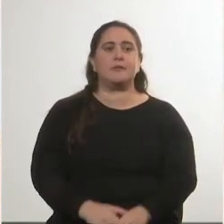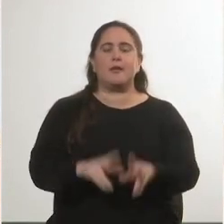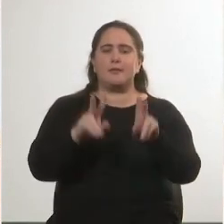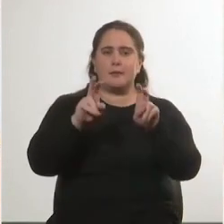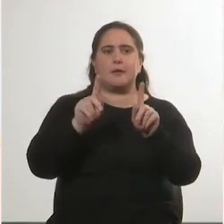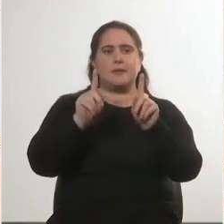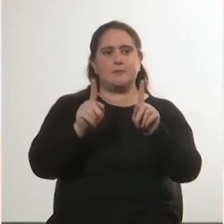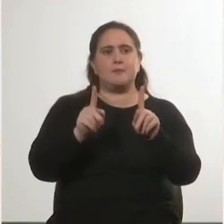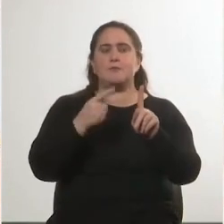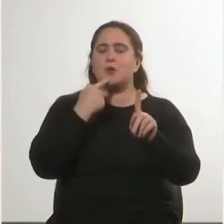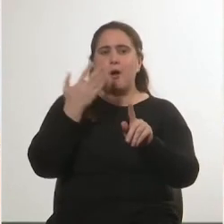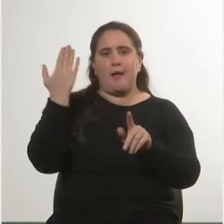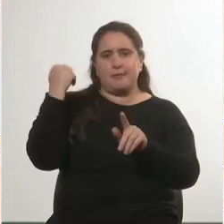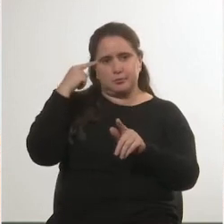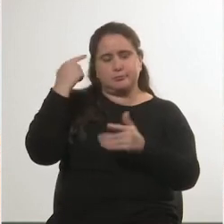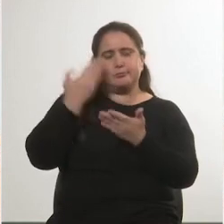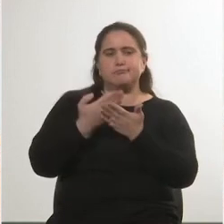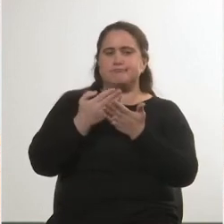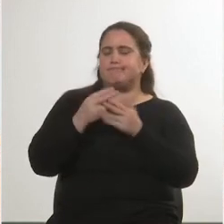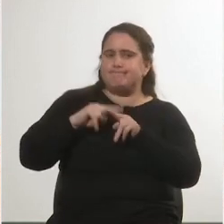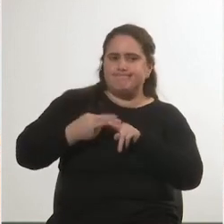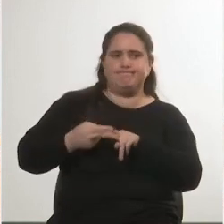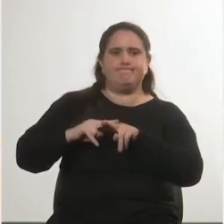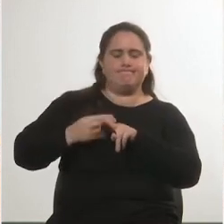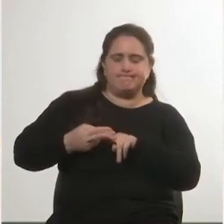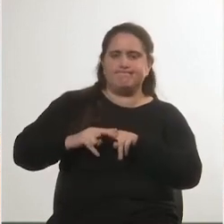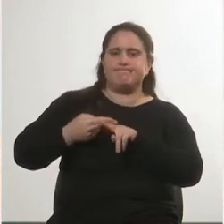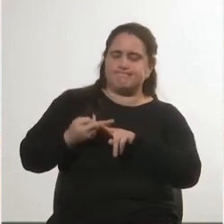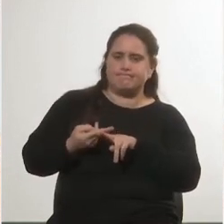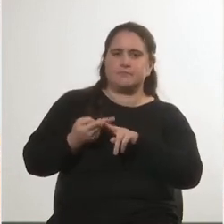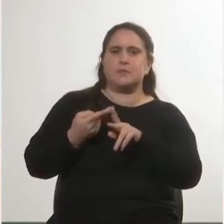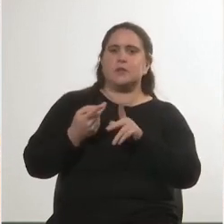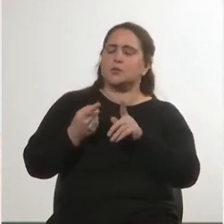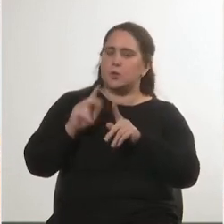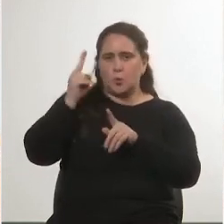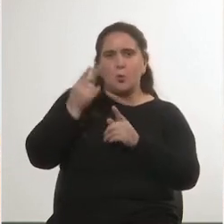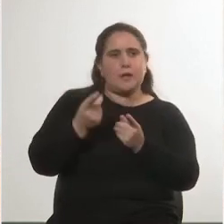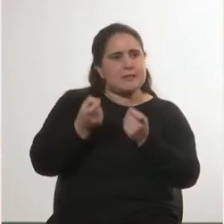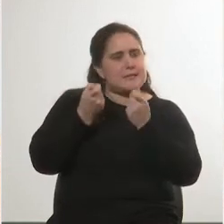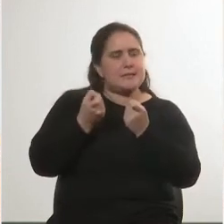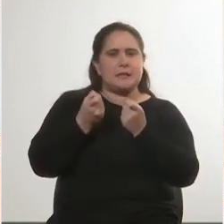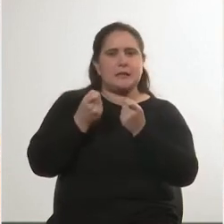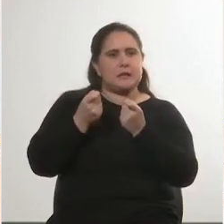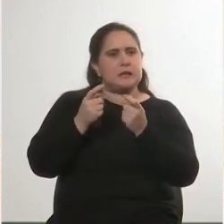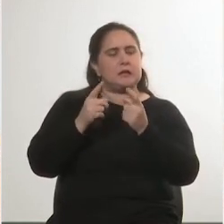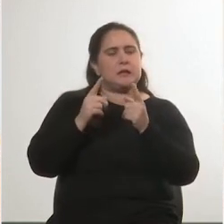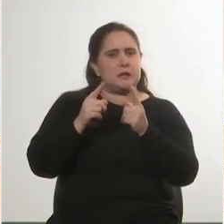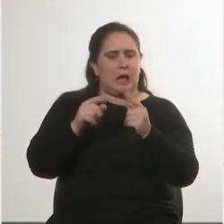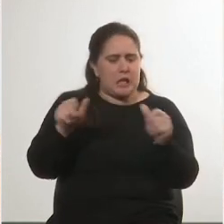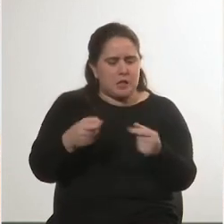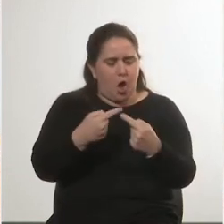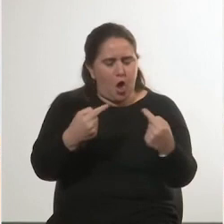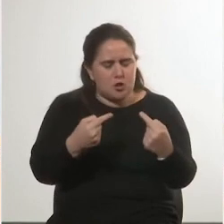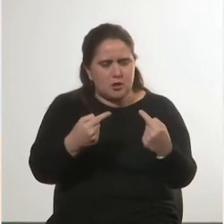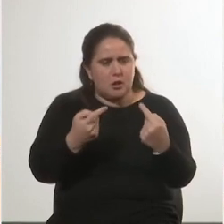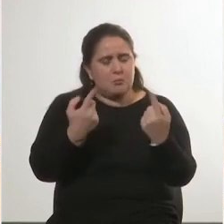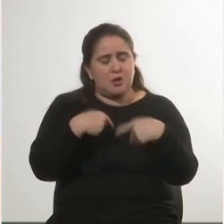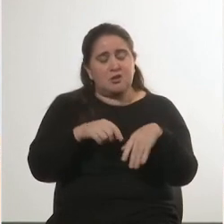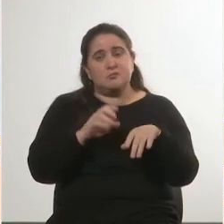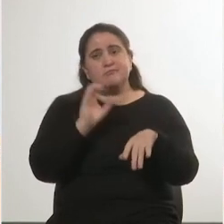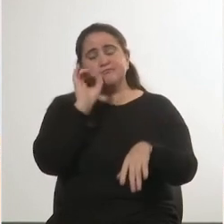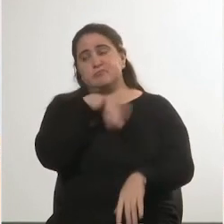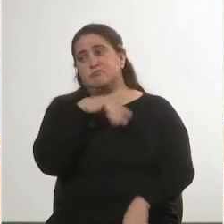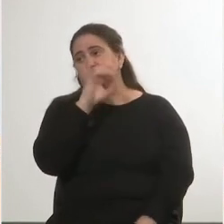Temas como los que hemos planteado una y otra vez, que de una vez por todas el Uruguay tiene que plantear y que van quedando